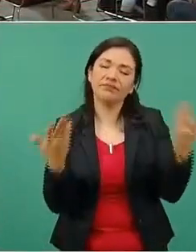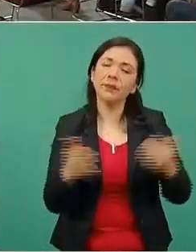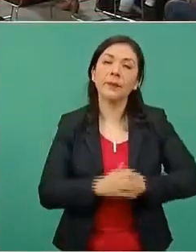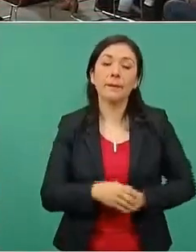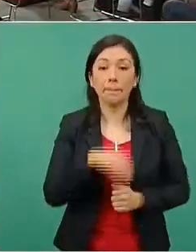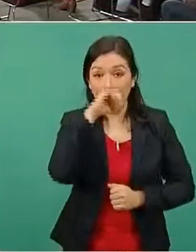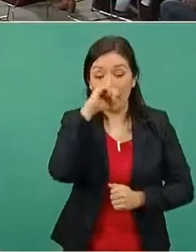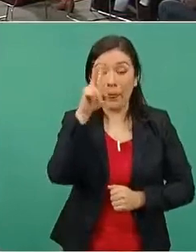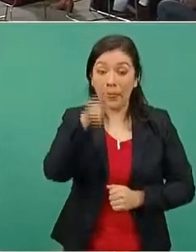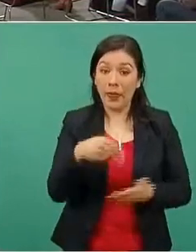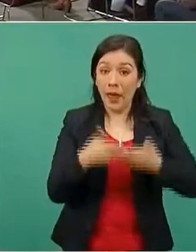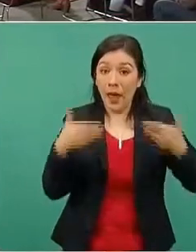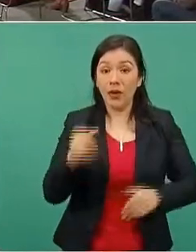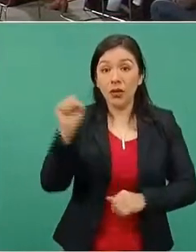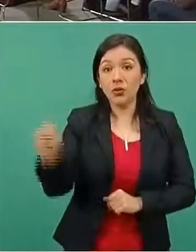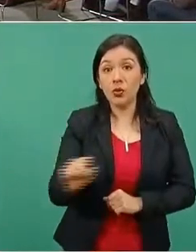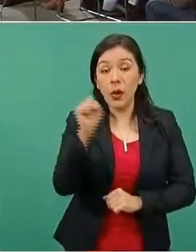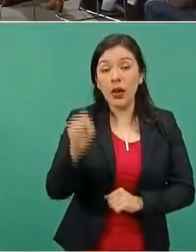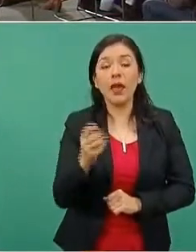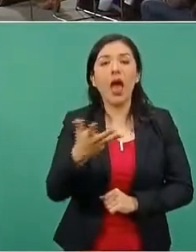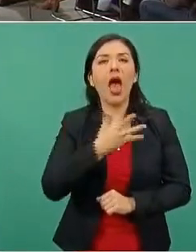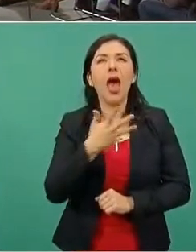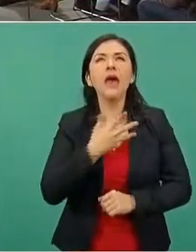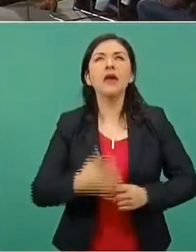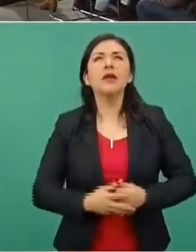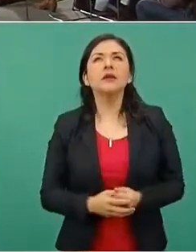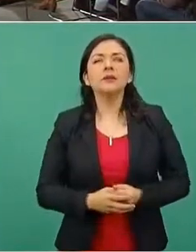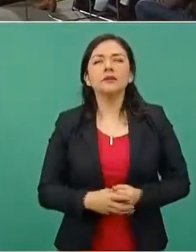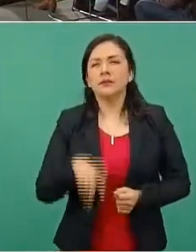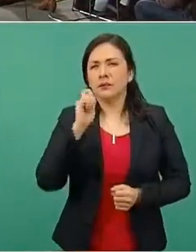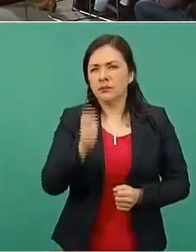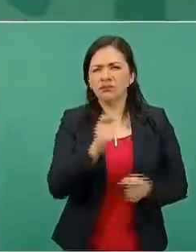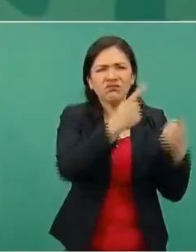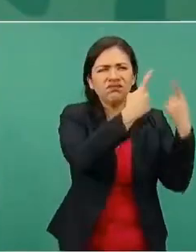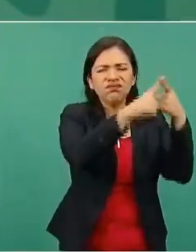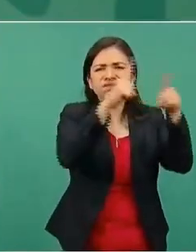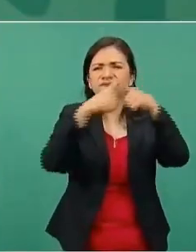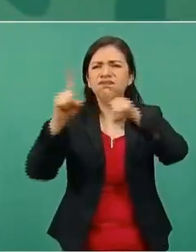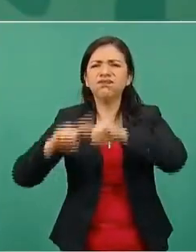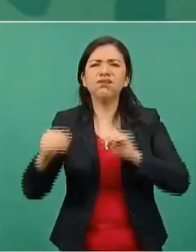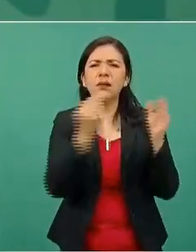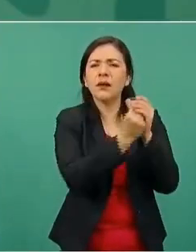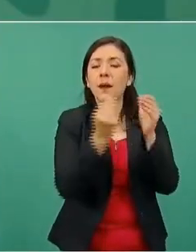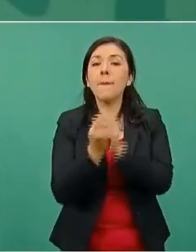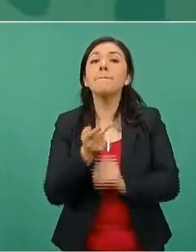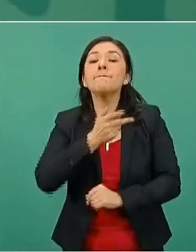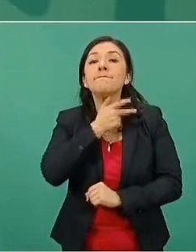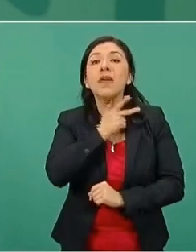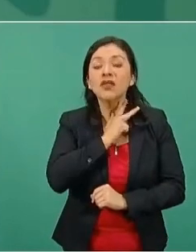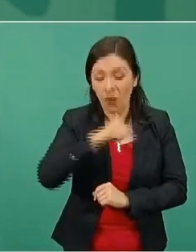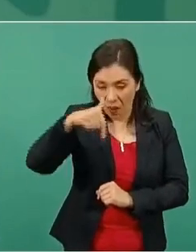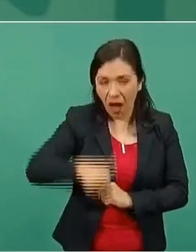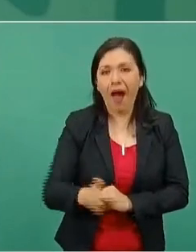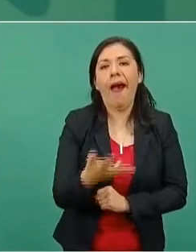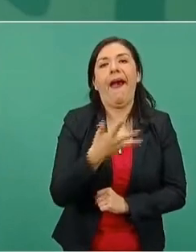Afortunadamente tenemos de todos los tipos de petróleo,